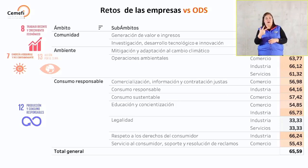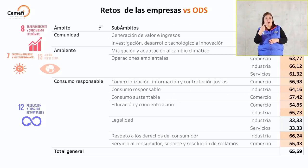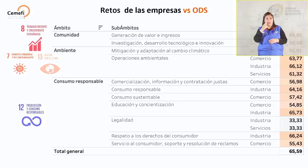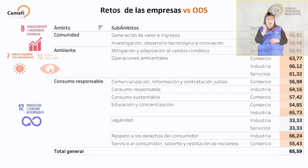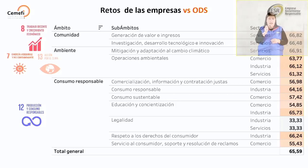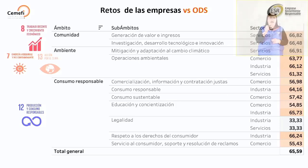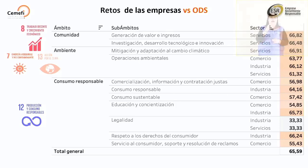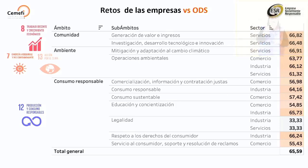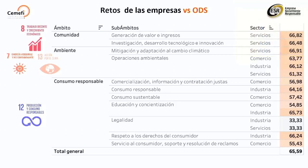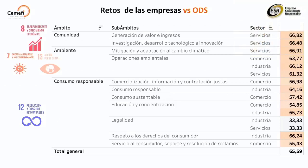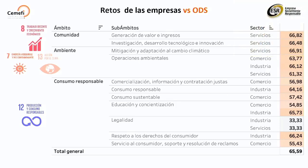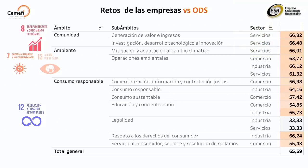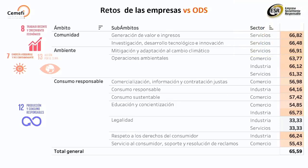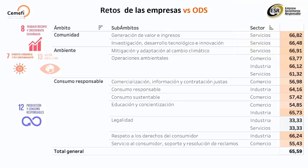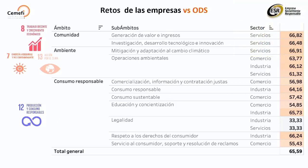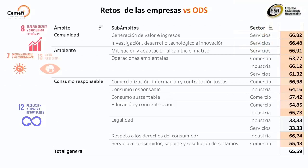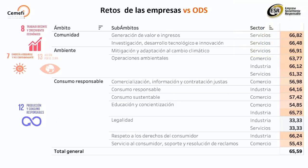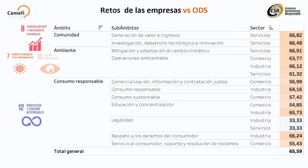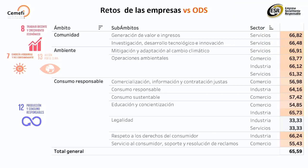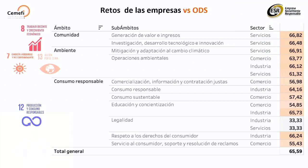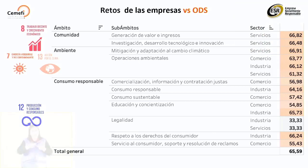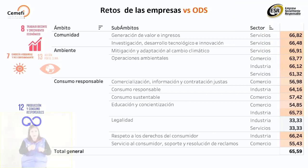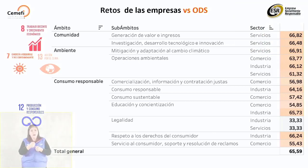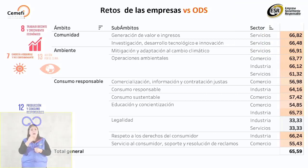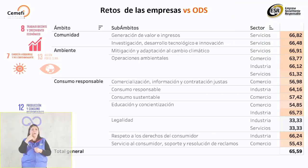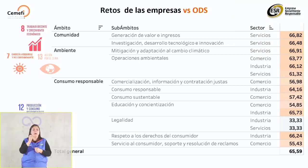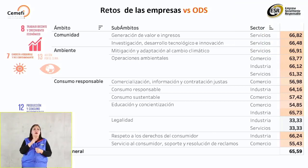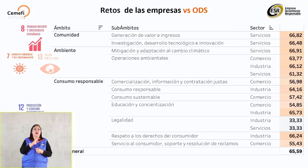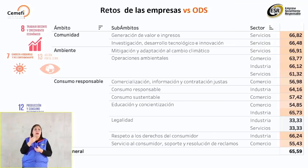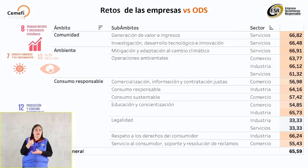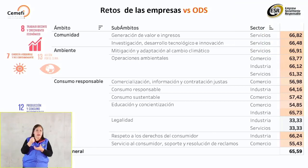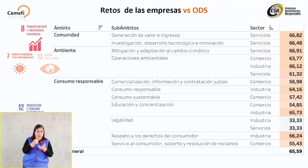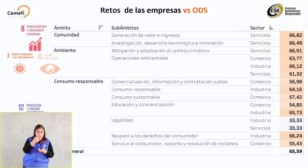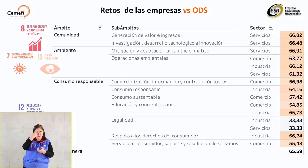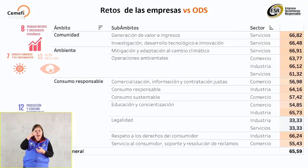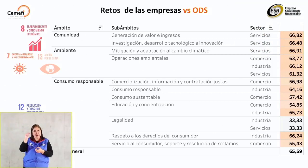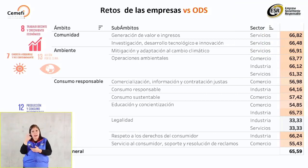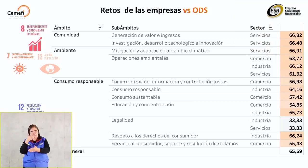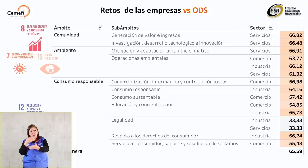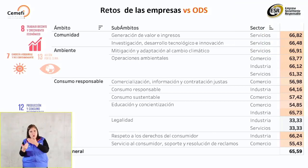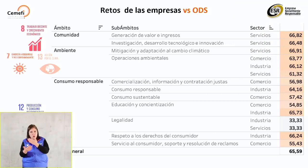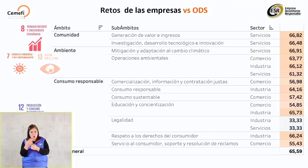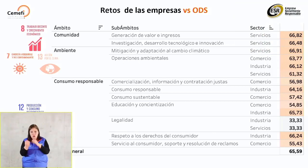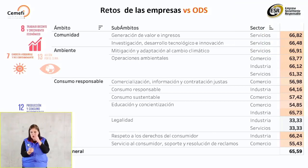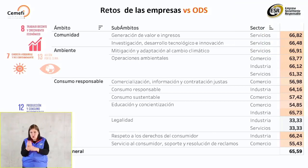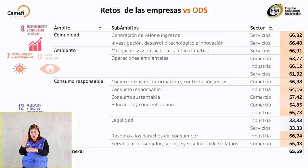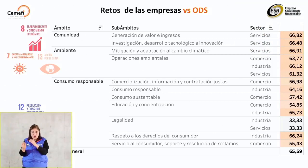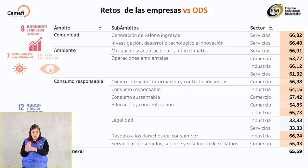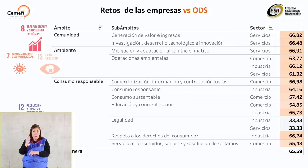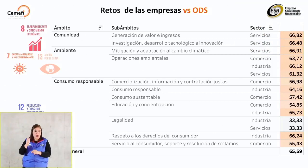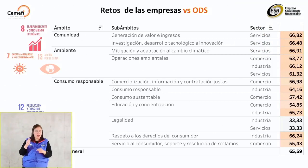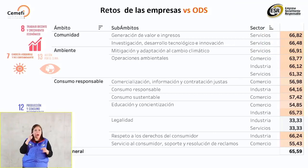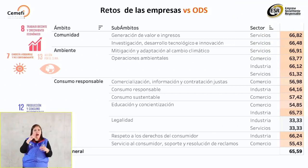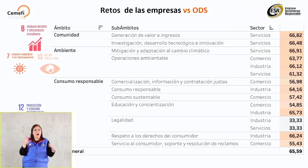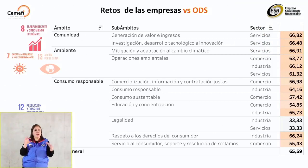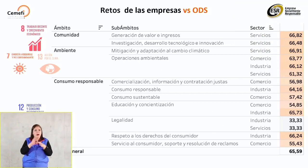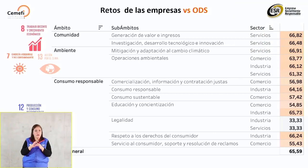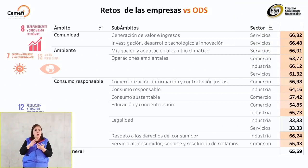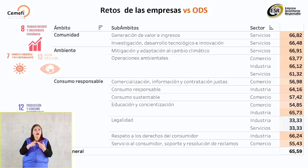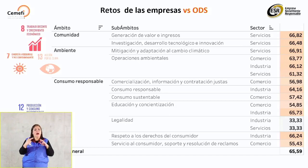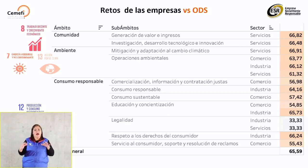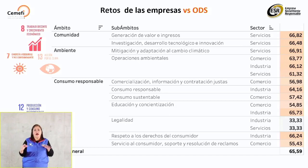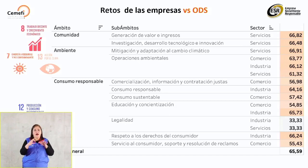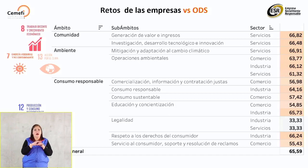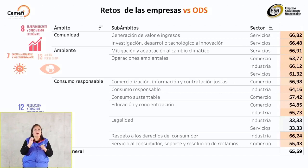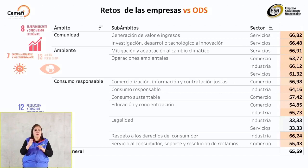valor e ingresos, investigación, desarrollo y tecnología e innovación, que es todo lo que tiene que ver en la relación de las empresas con